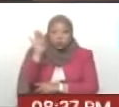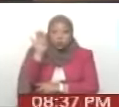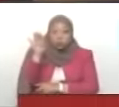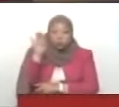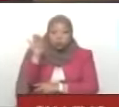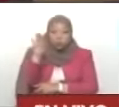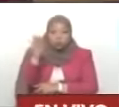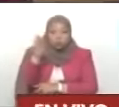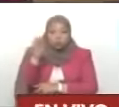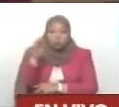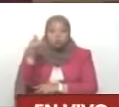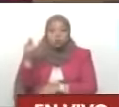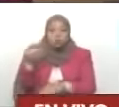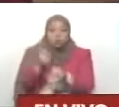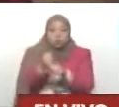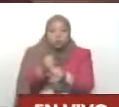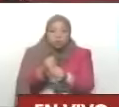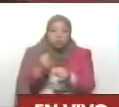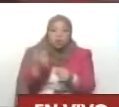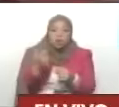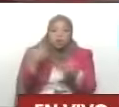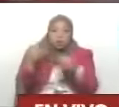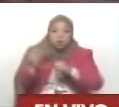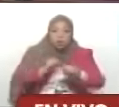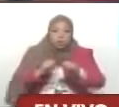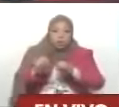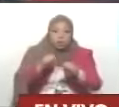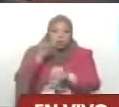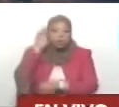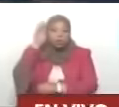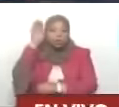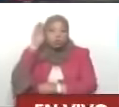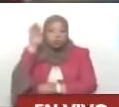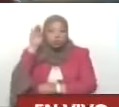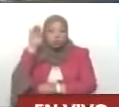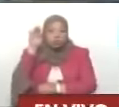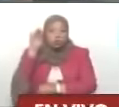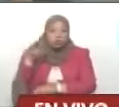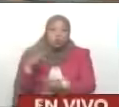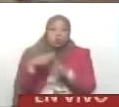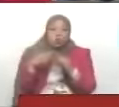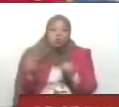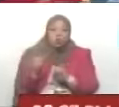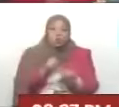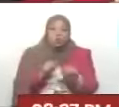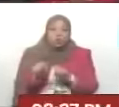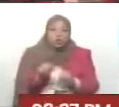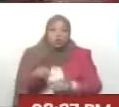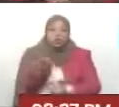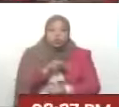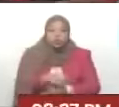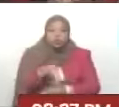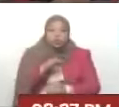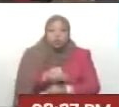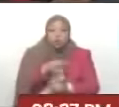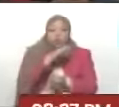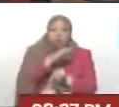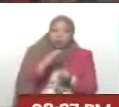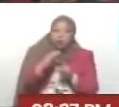Están surgiendo de las catacumbas el movimiento futuro. Y todos los movimientos sociales,